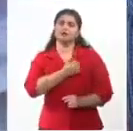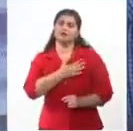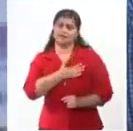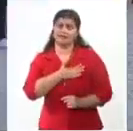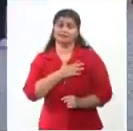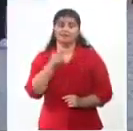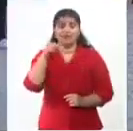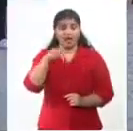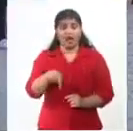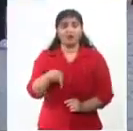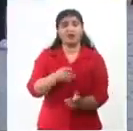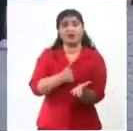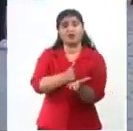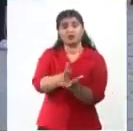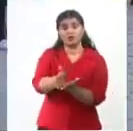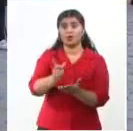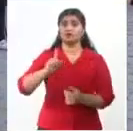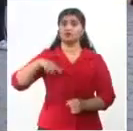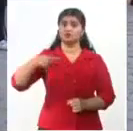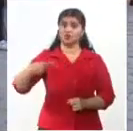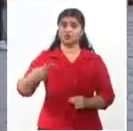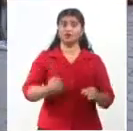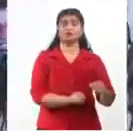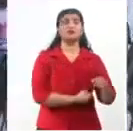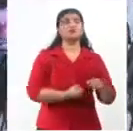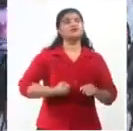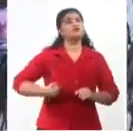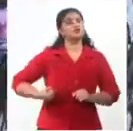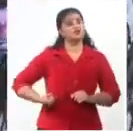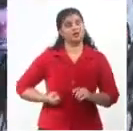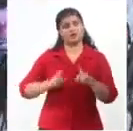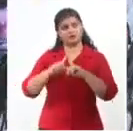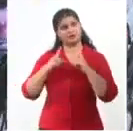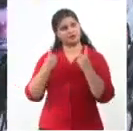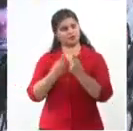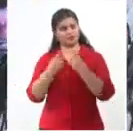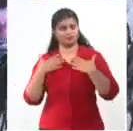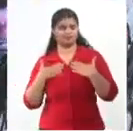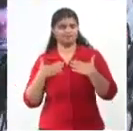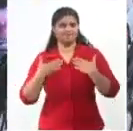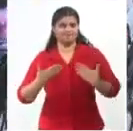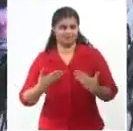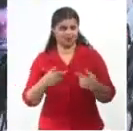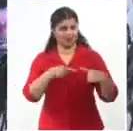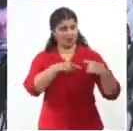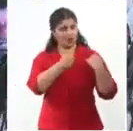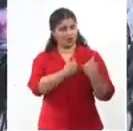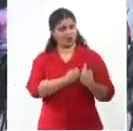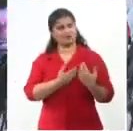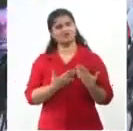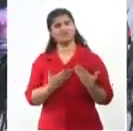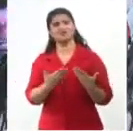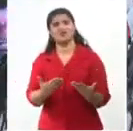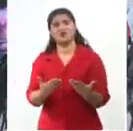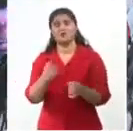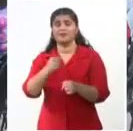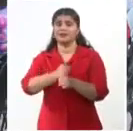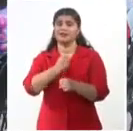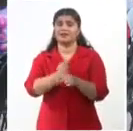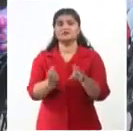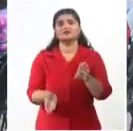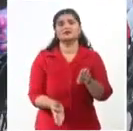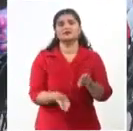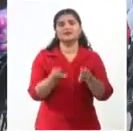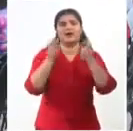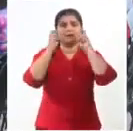el esfuerzo diario para continuar dando lo mejor nuestro en subir todos los indicadores de la